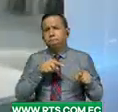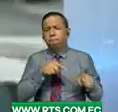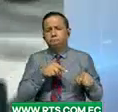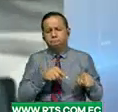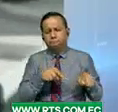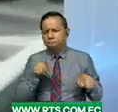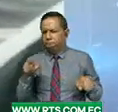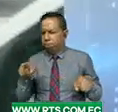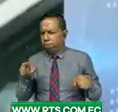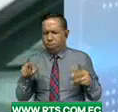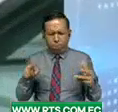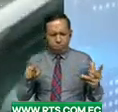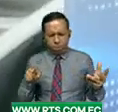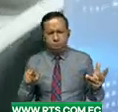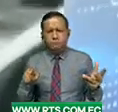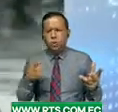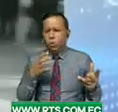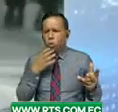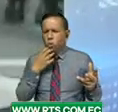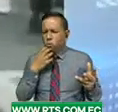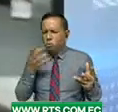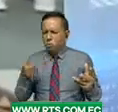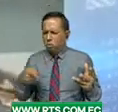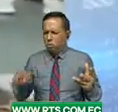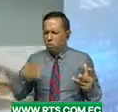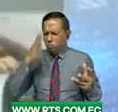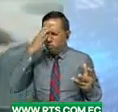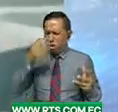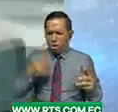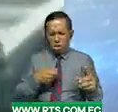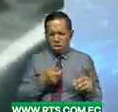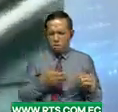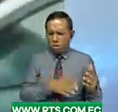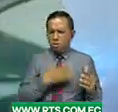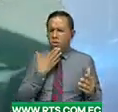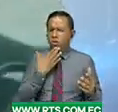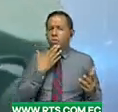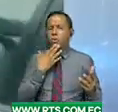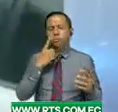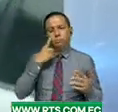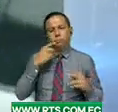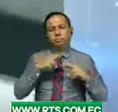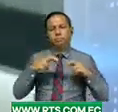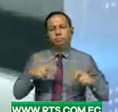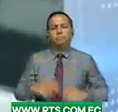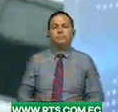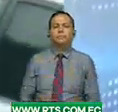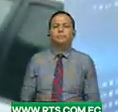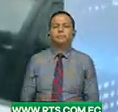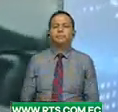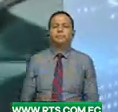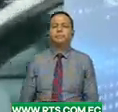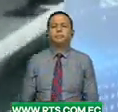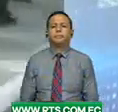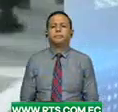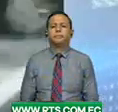que pudiese haber generado la señora para ser víctima de este hecho. Informó José Morales.